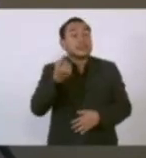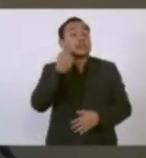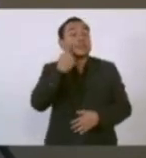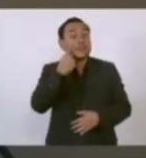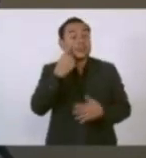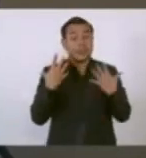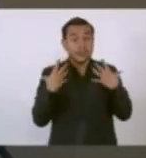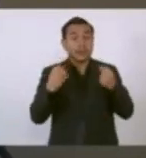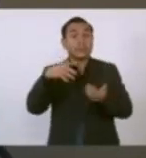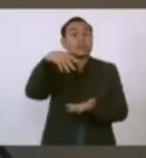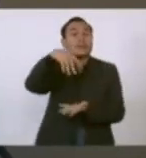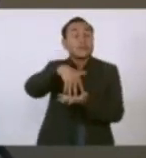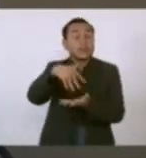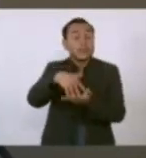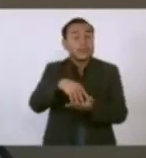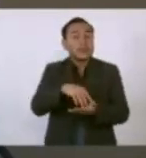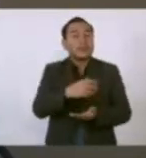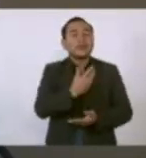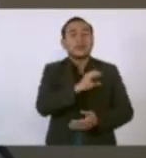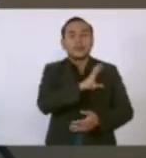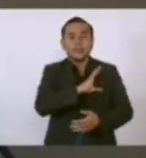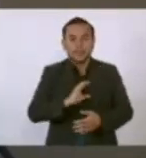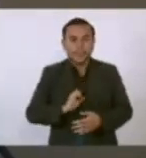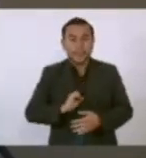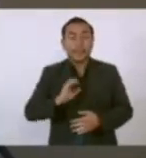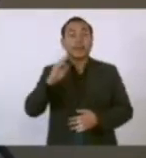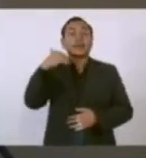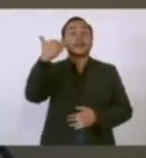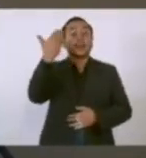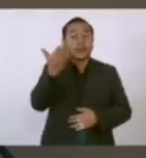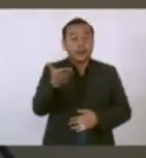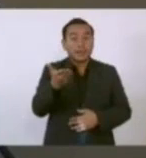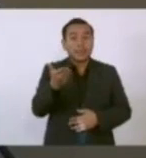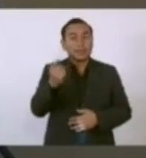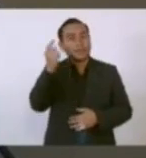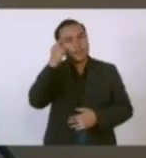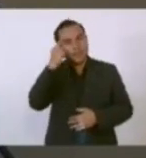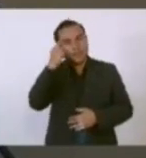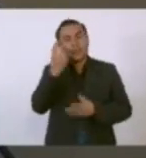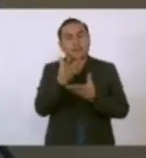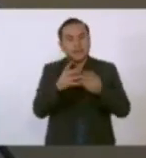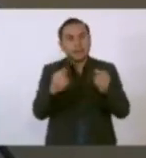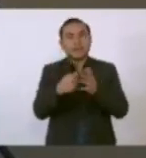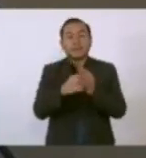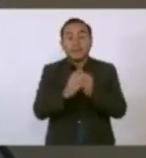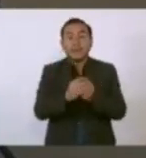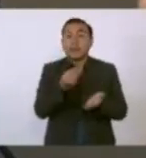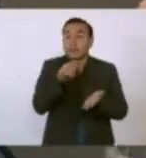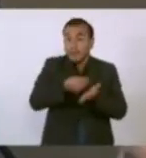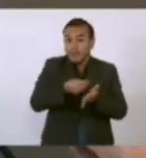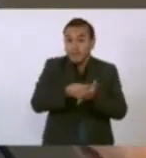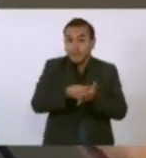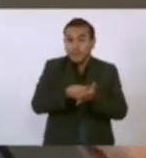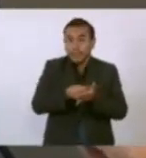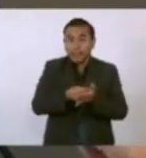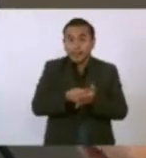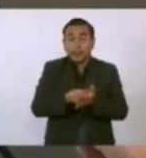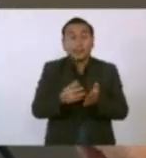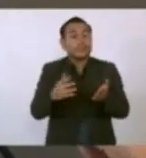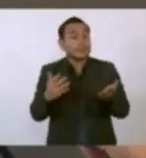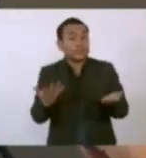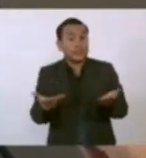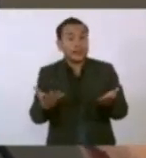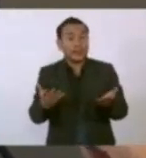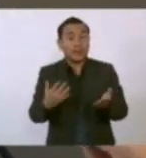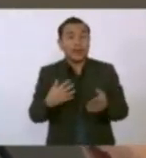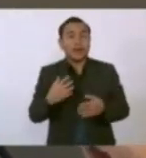de los salvadoreños primero, y luego nos vamos a preocupar por la parte económica, que es importante también, evidentemente. Cuando pasó a